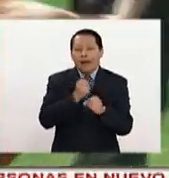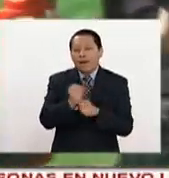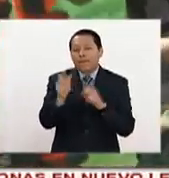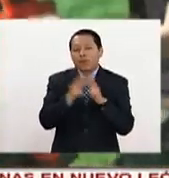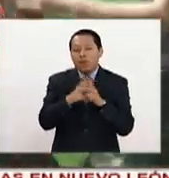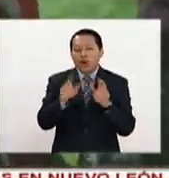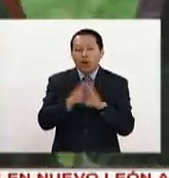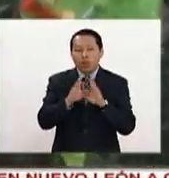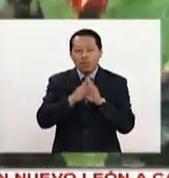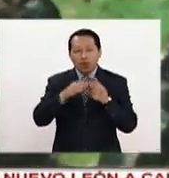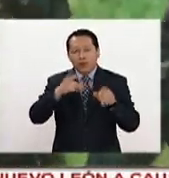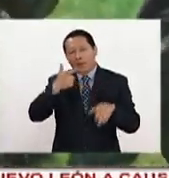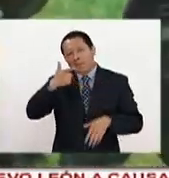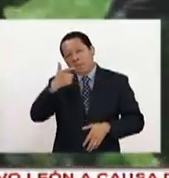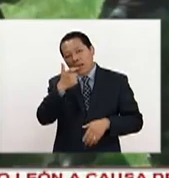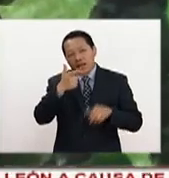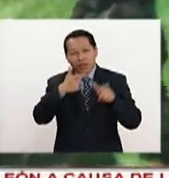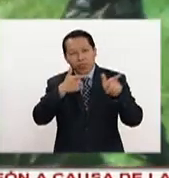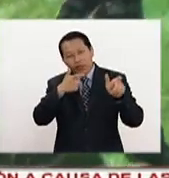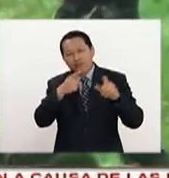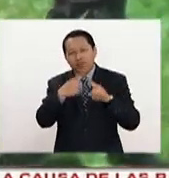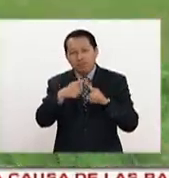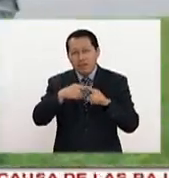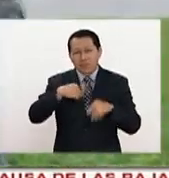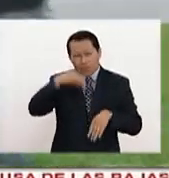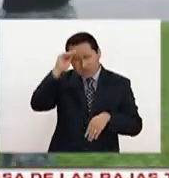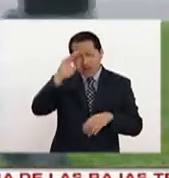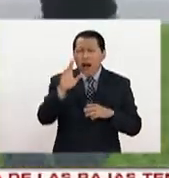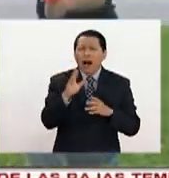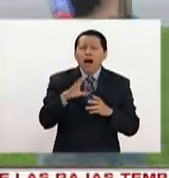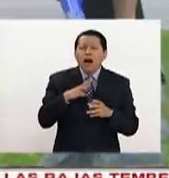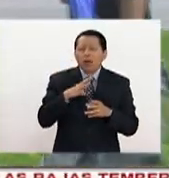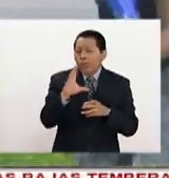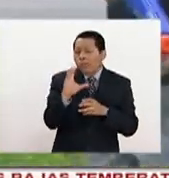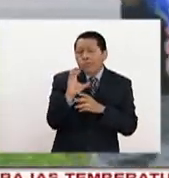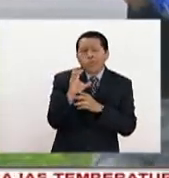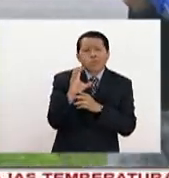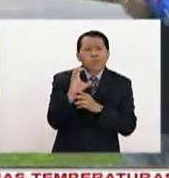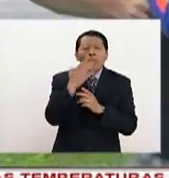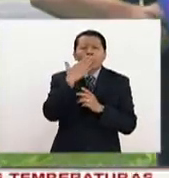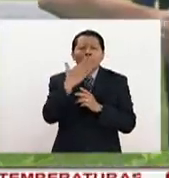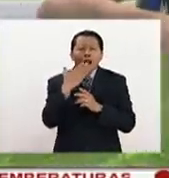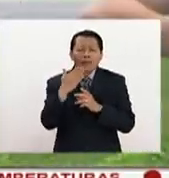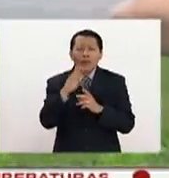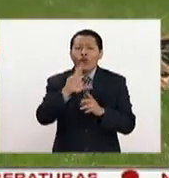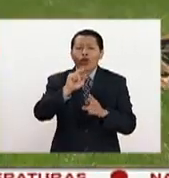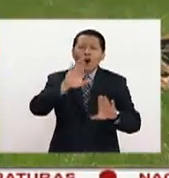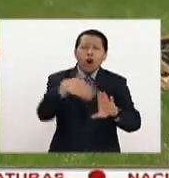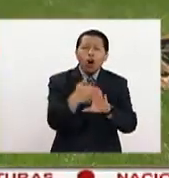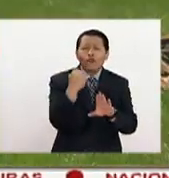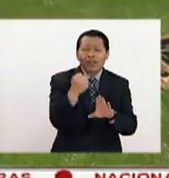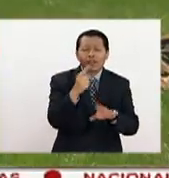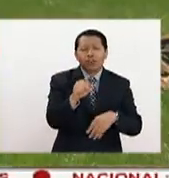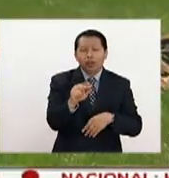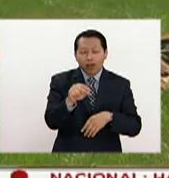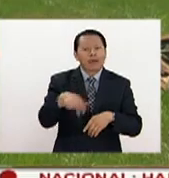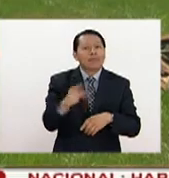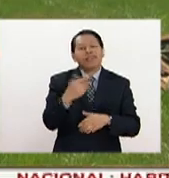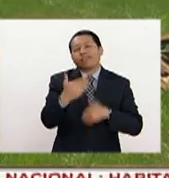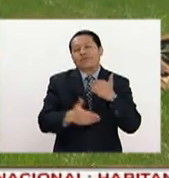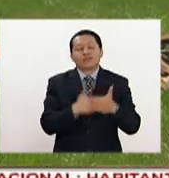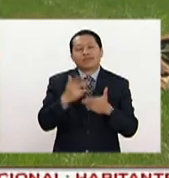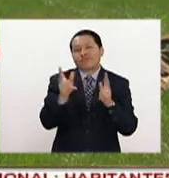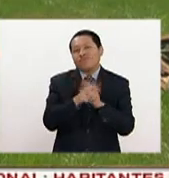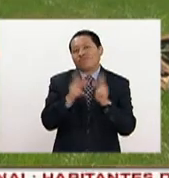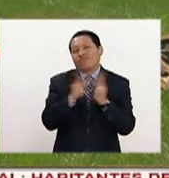lo que dispare algo. Tú dices, es que es una pelota de goma, no le va a pegar fuerte, pero a la mera hora acaban todos los pleitos, todos